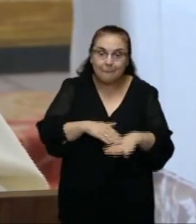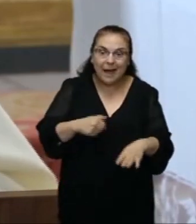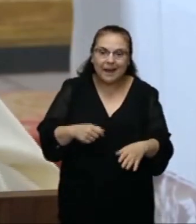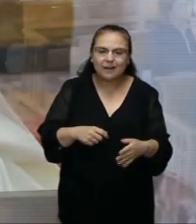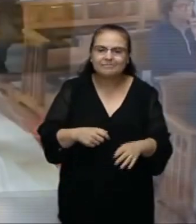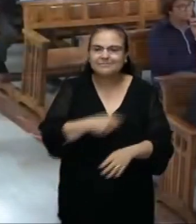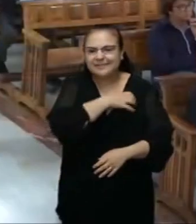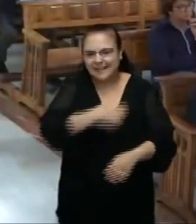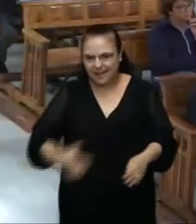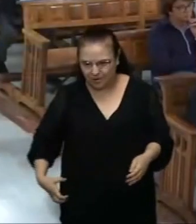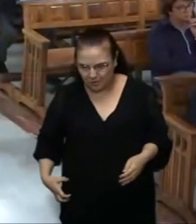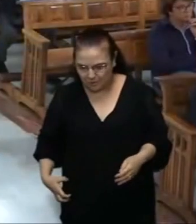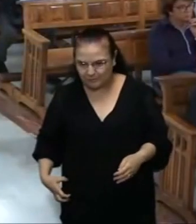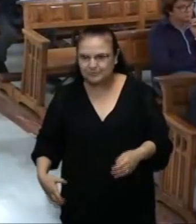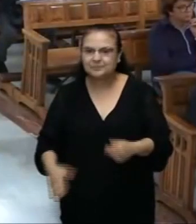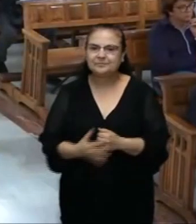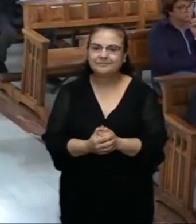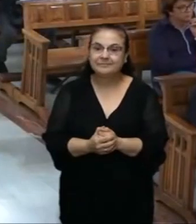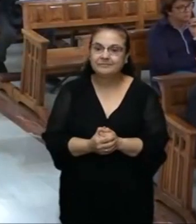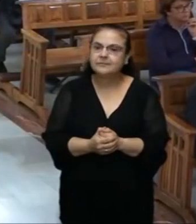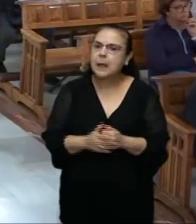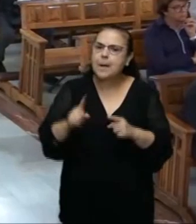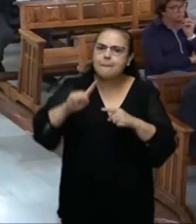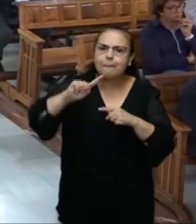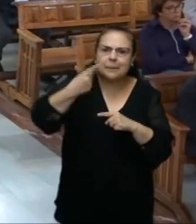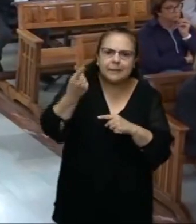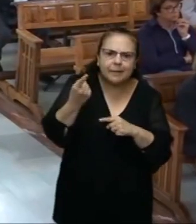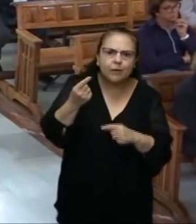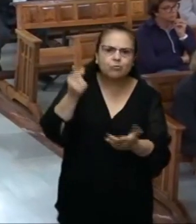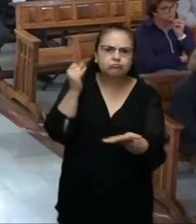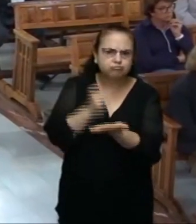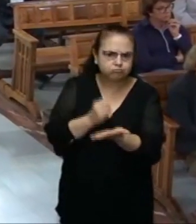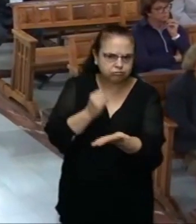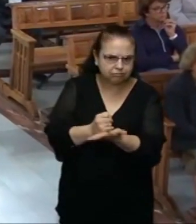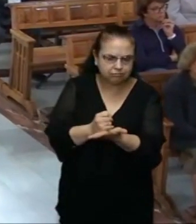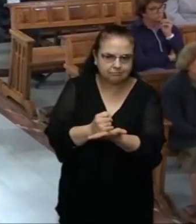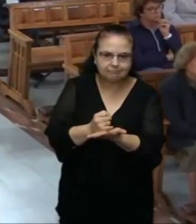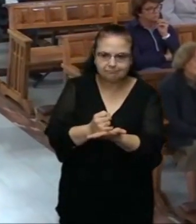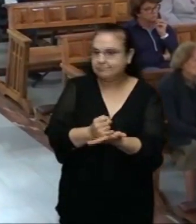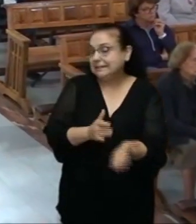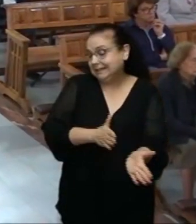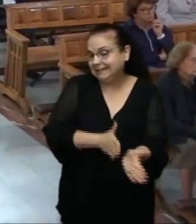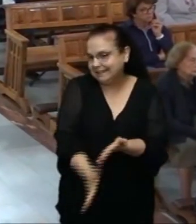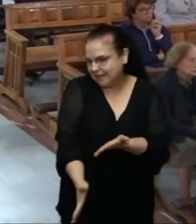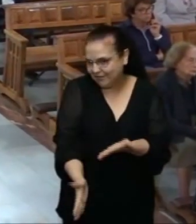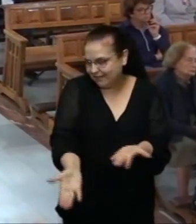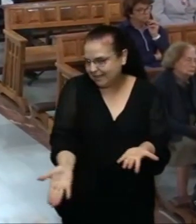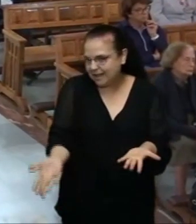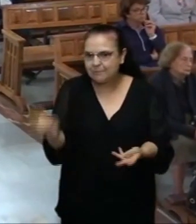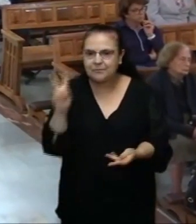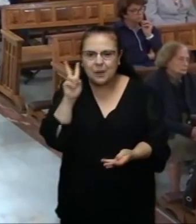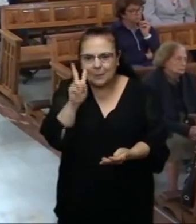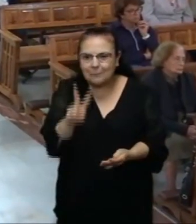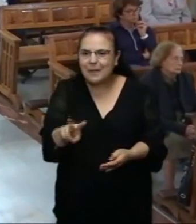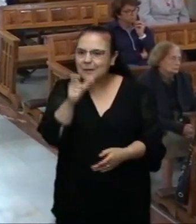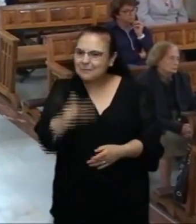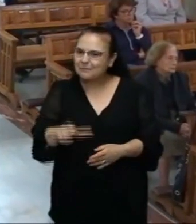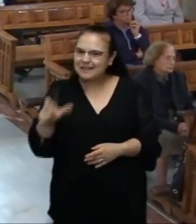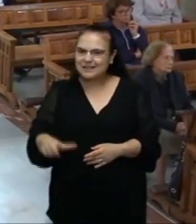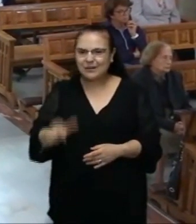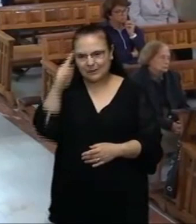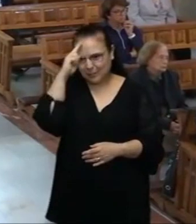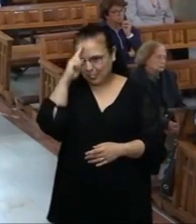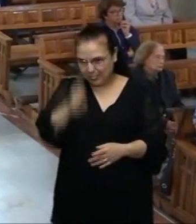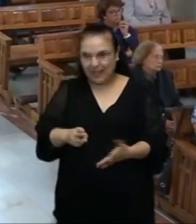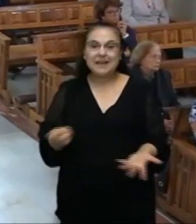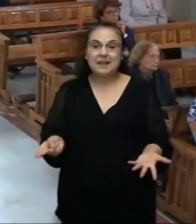eso dice aquí que sean, primero, que sean probados, es decir, que se vea que son personas dignas